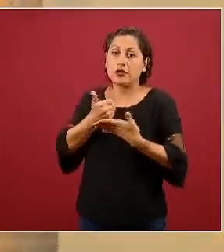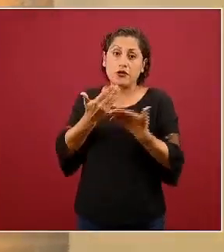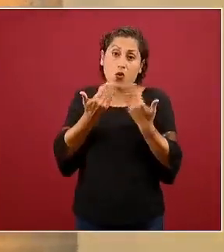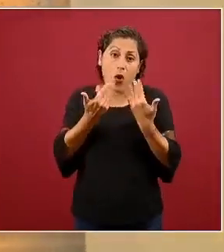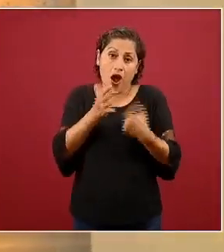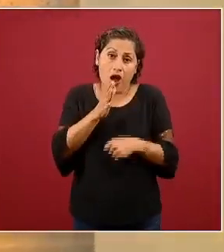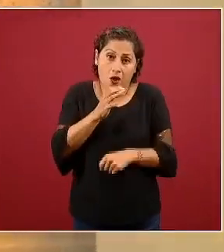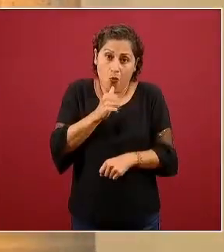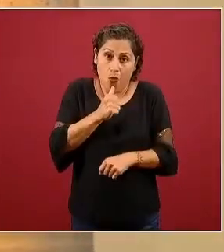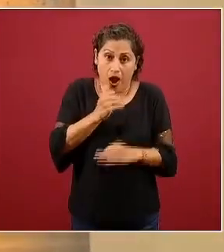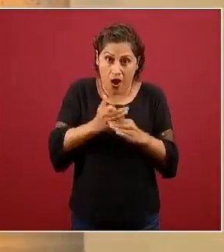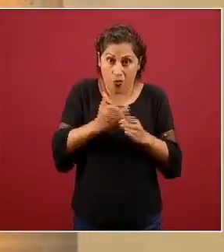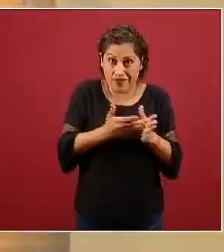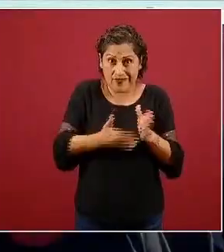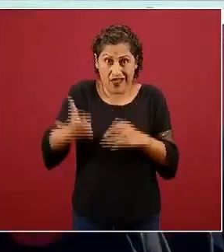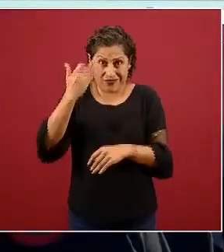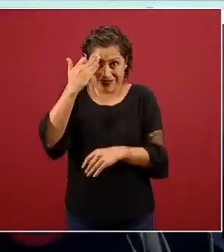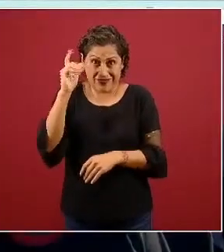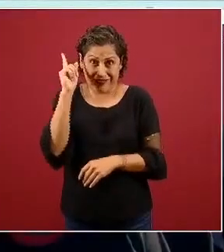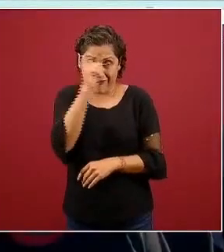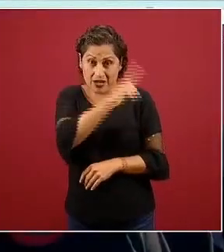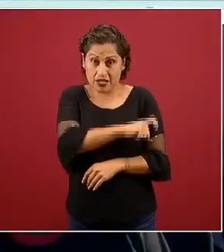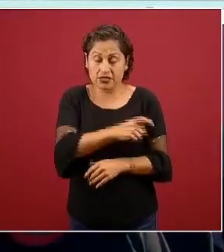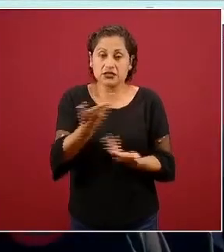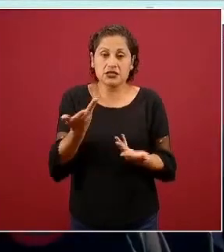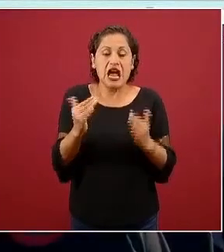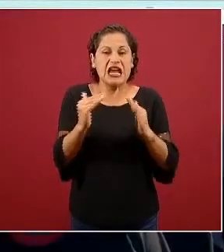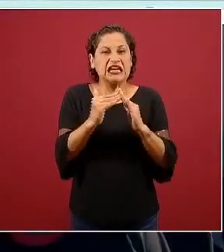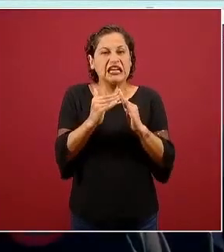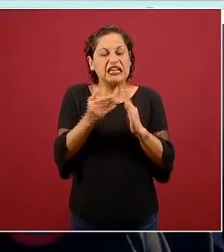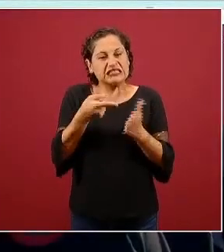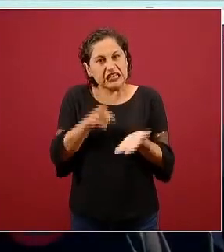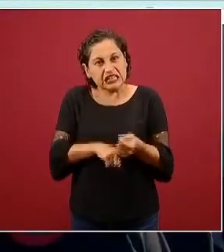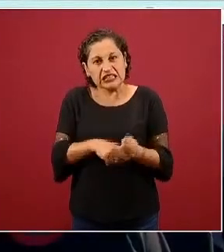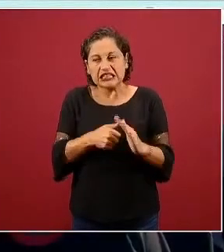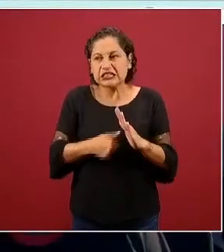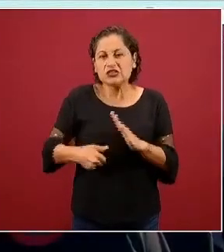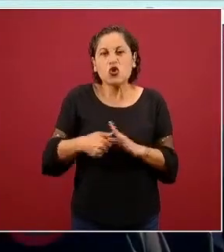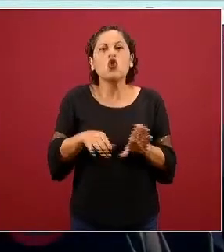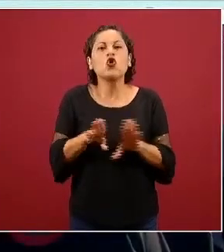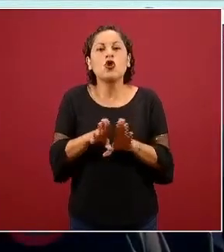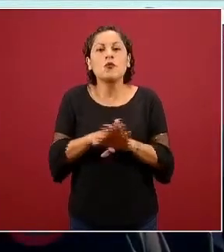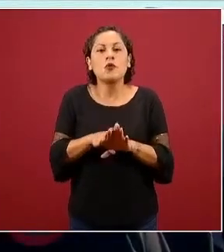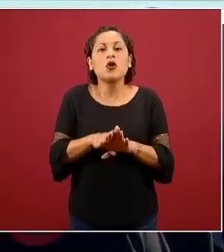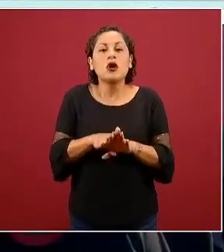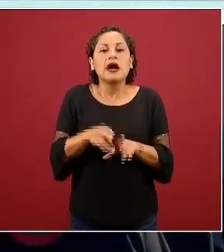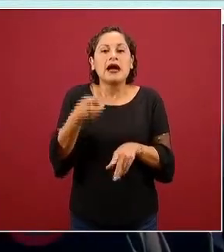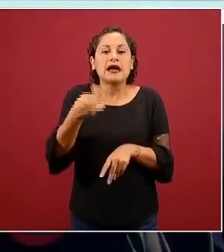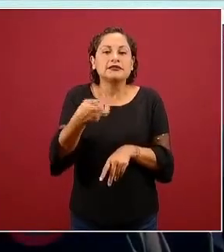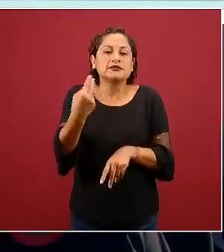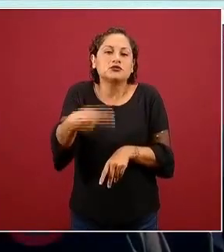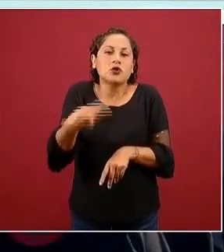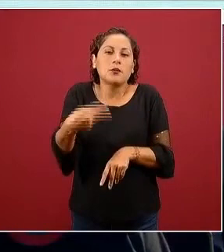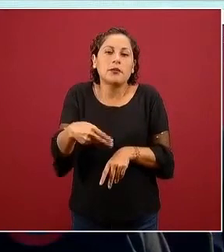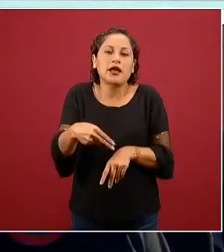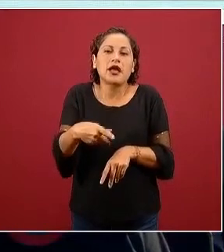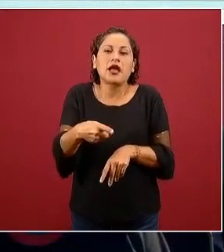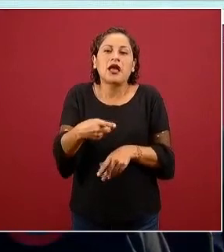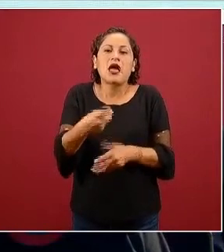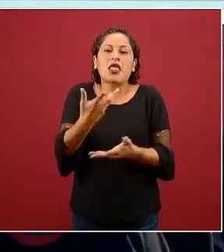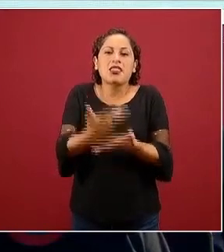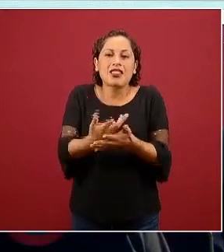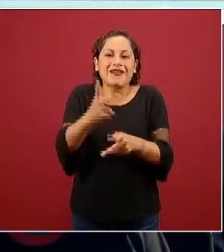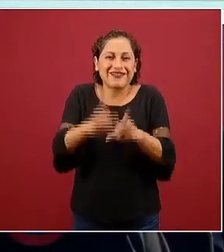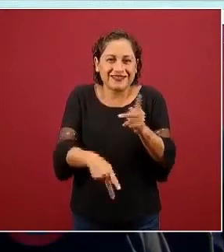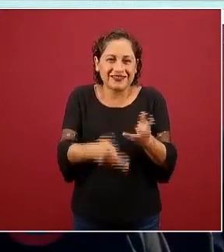Entonces, en casa, pues puedo utilizar algunas estrategias como el tiempo fuera. El tiempo fuera es muy sencillo, es que si